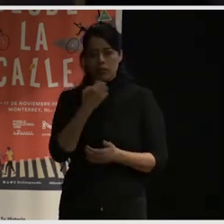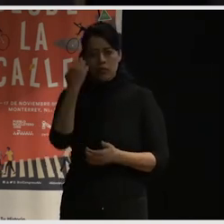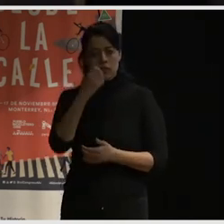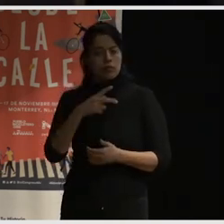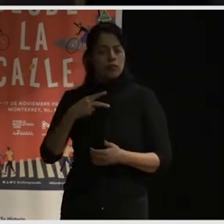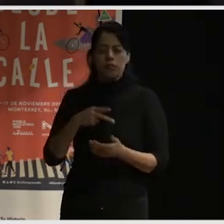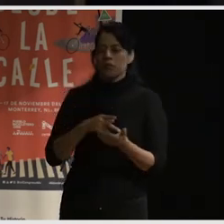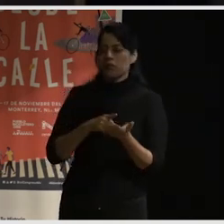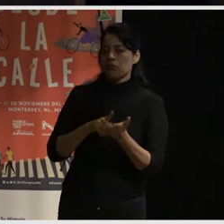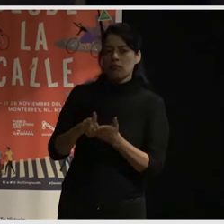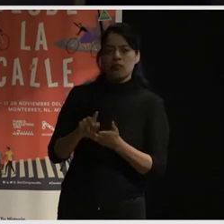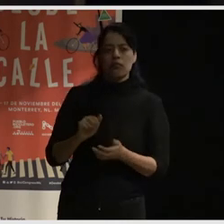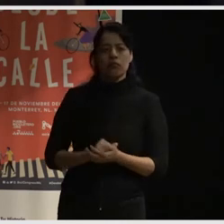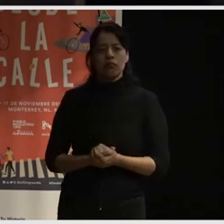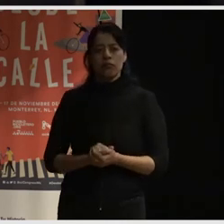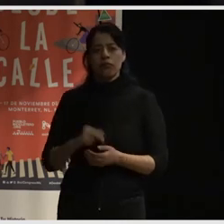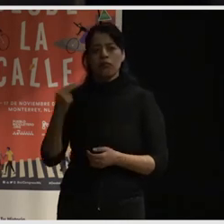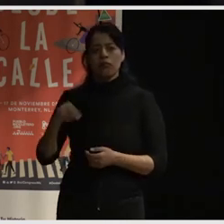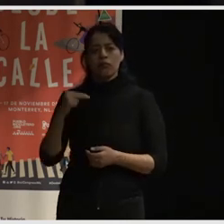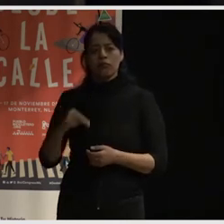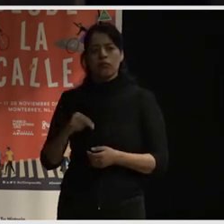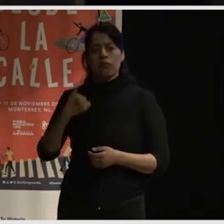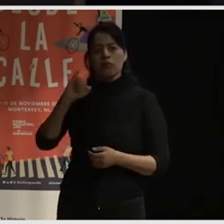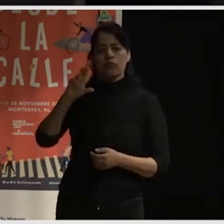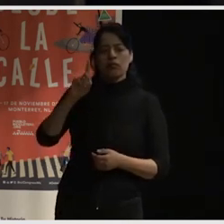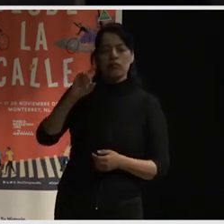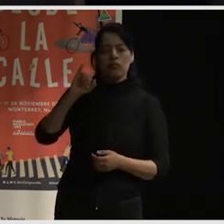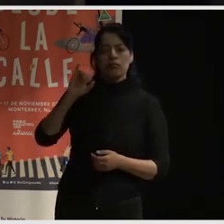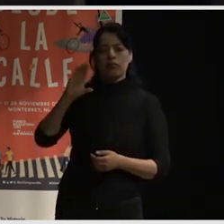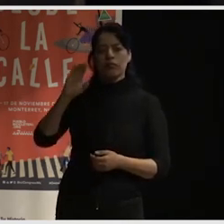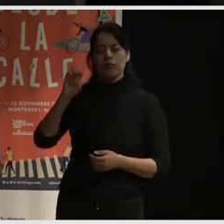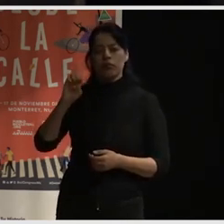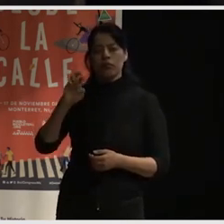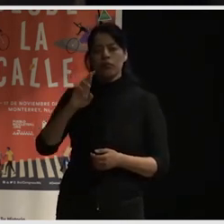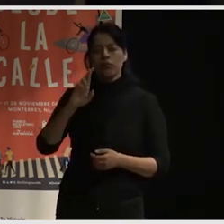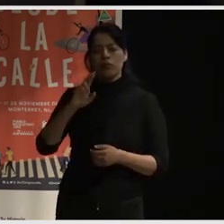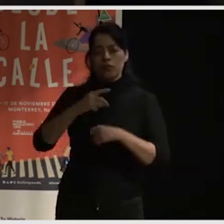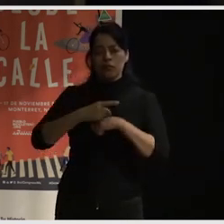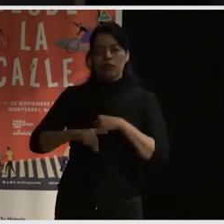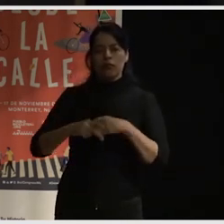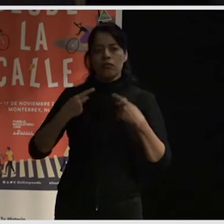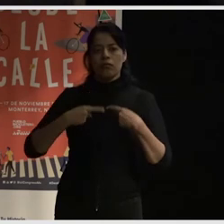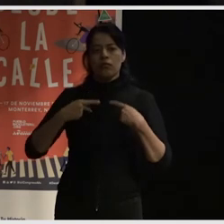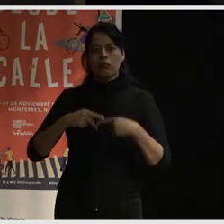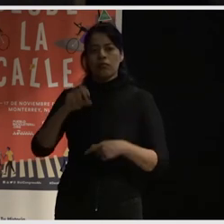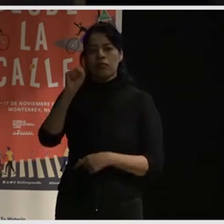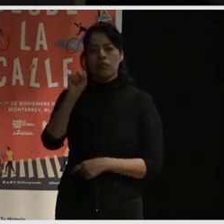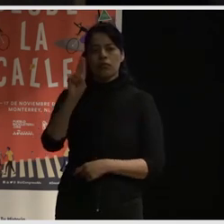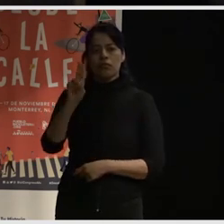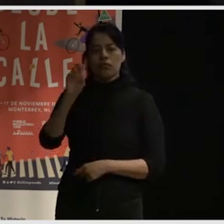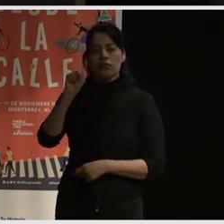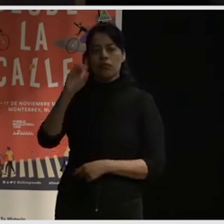voluntario se llamaba índice de riesgo para personas susceptibles y en ella participaban